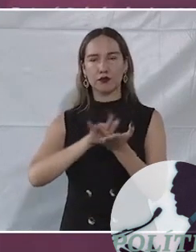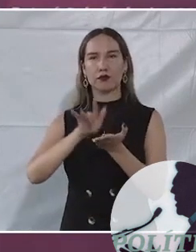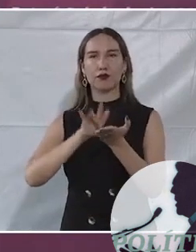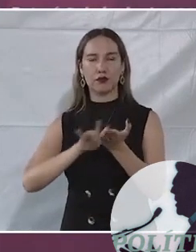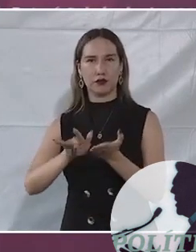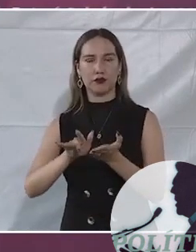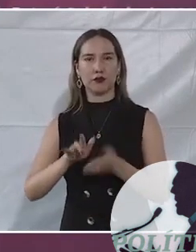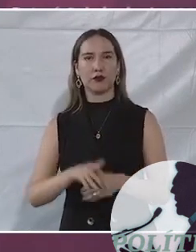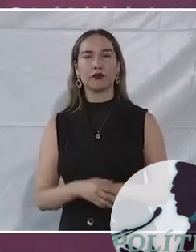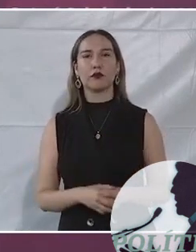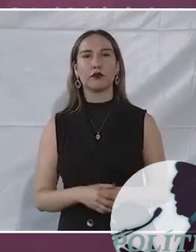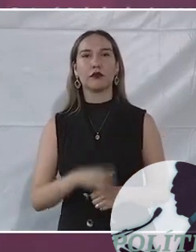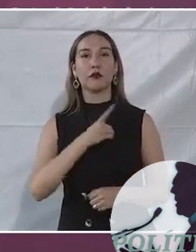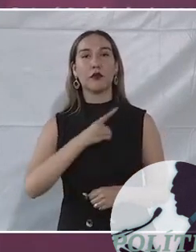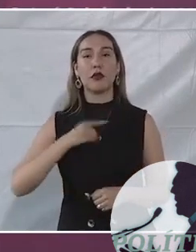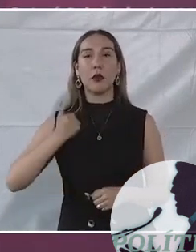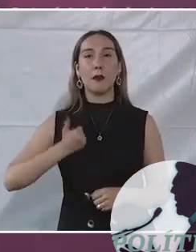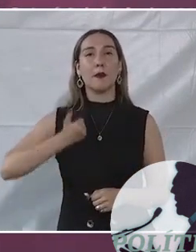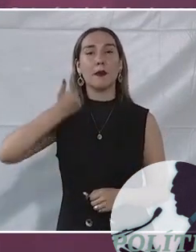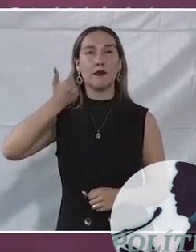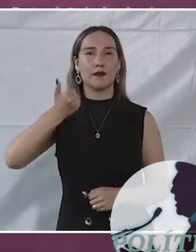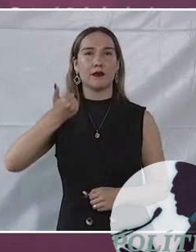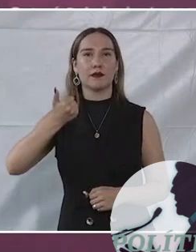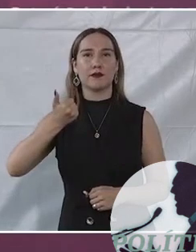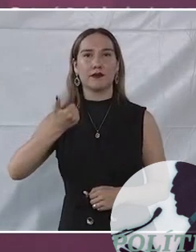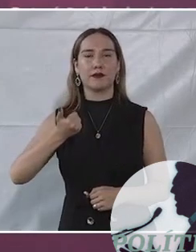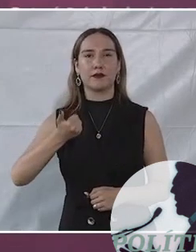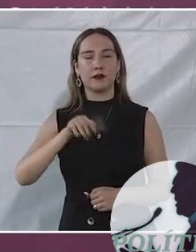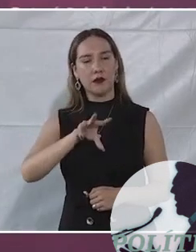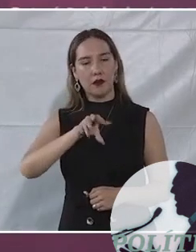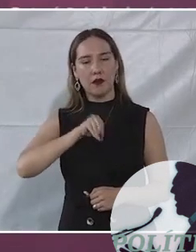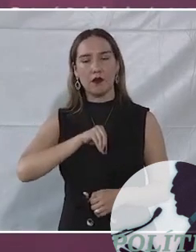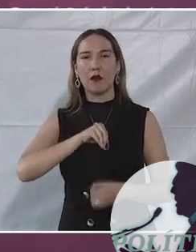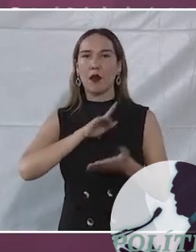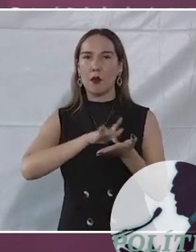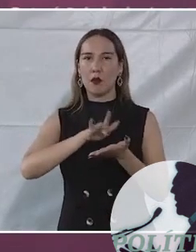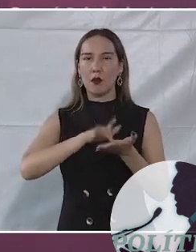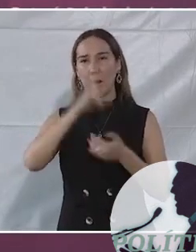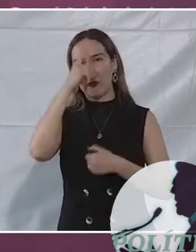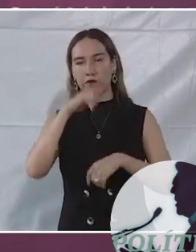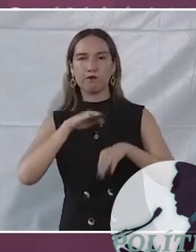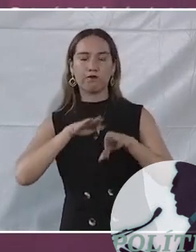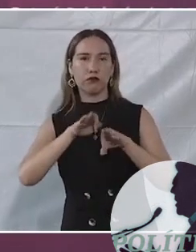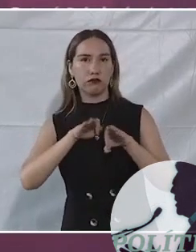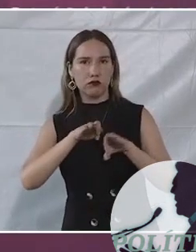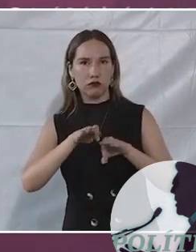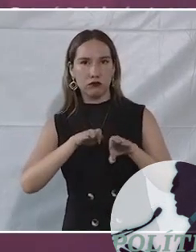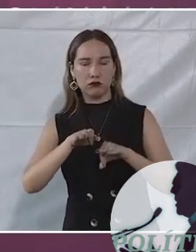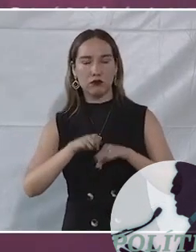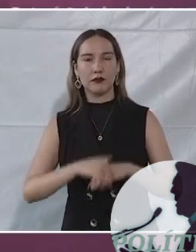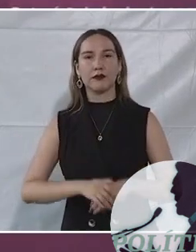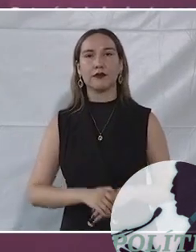el tiempo que falta, porque ahí sí, a lo mejor van a querer